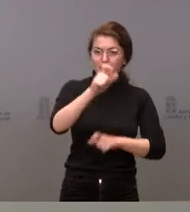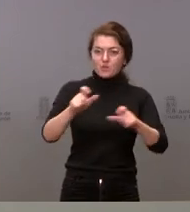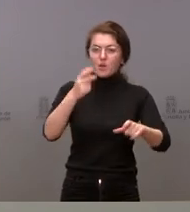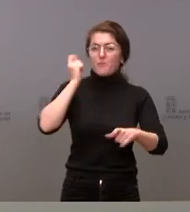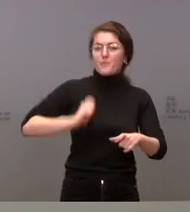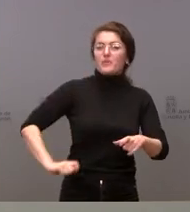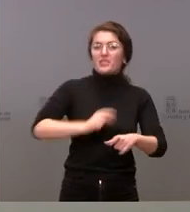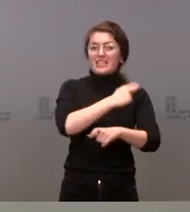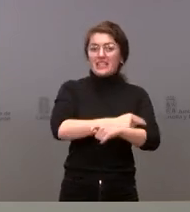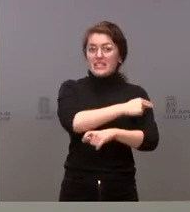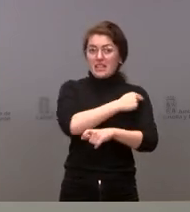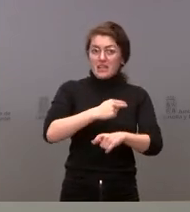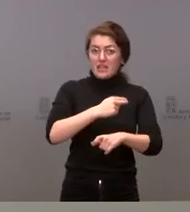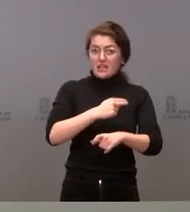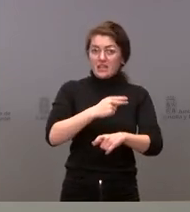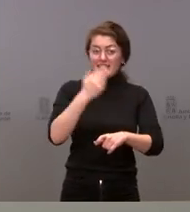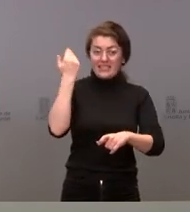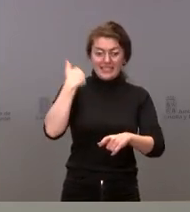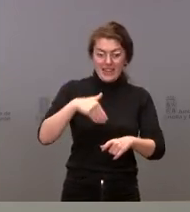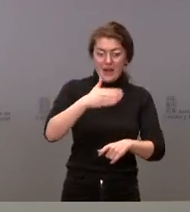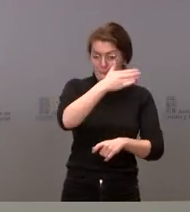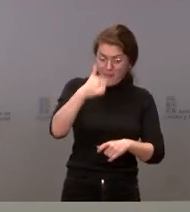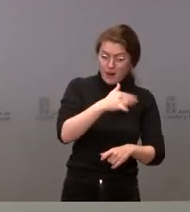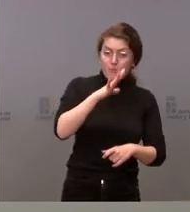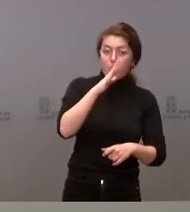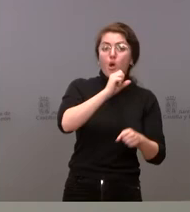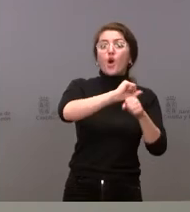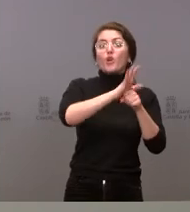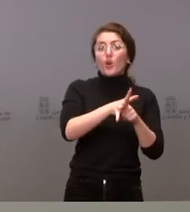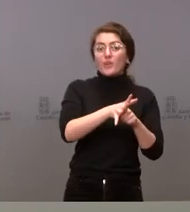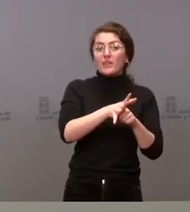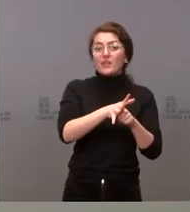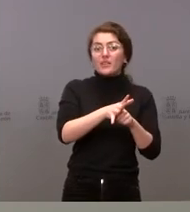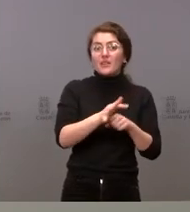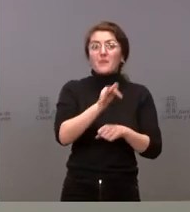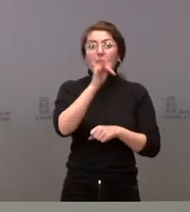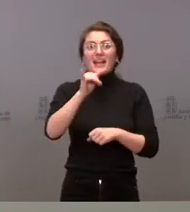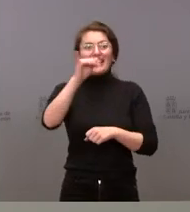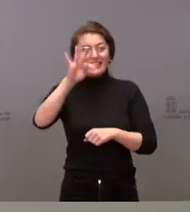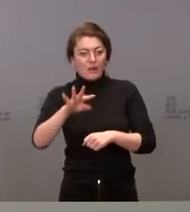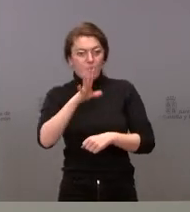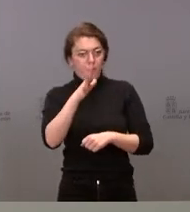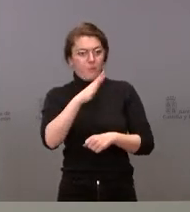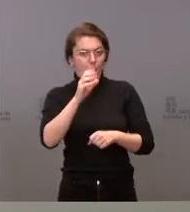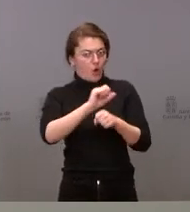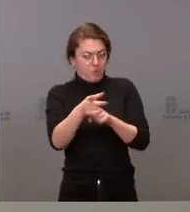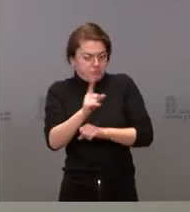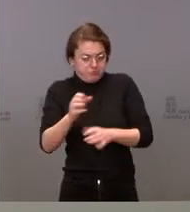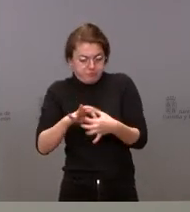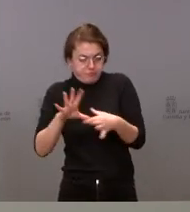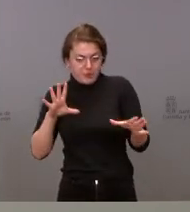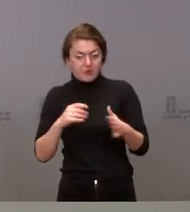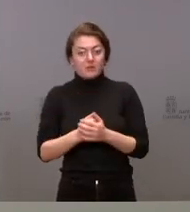situación de it por el cob y más otro tipo de interés que no tienen nada que ver con el cob y la siguiente semana eran 1.500 la semana pasada